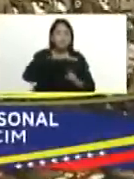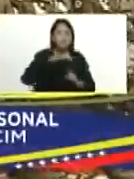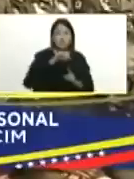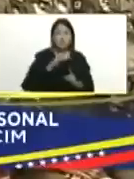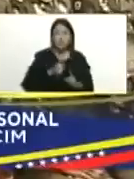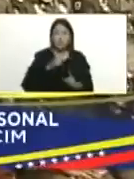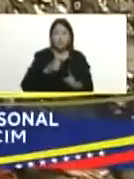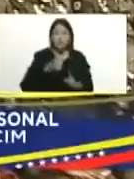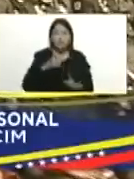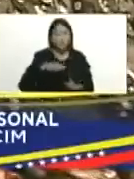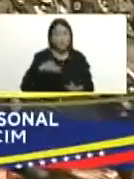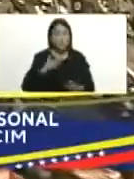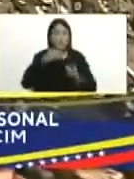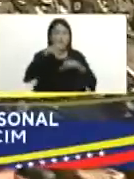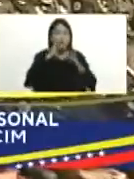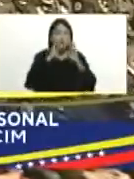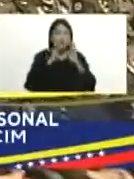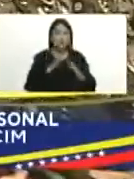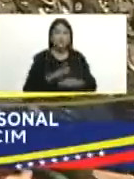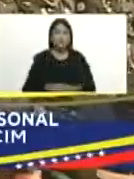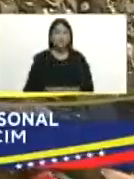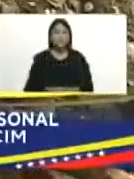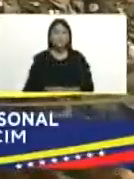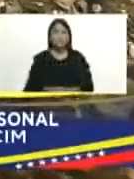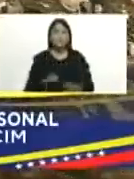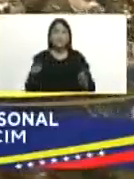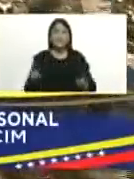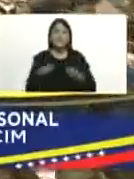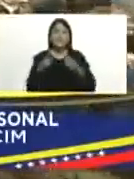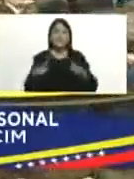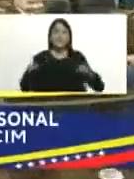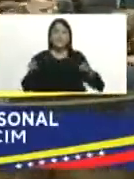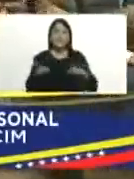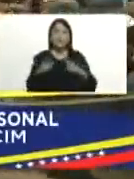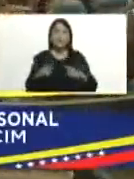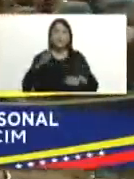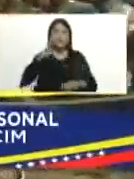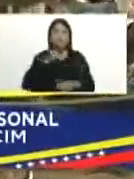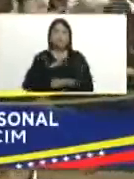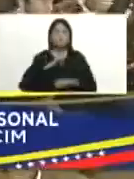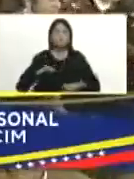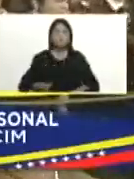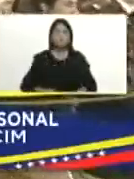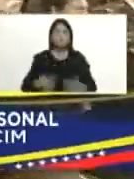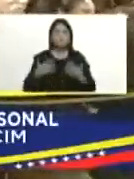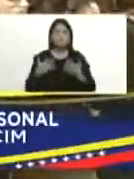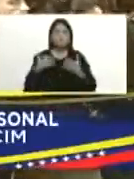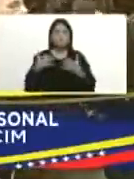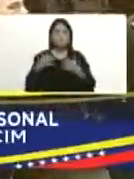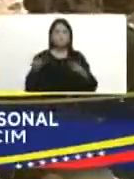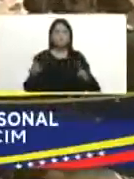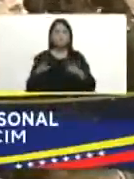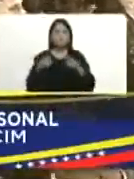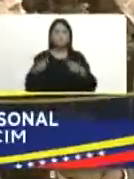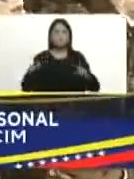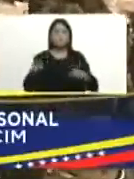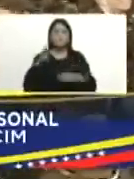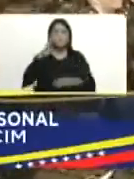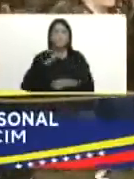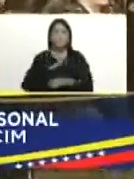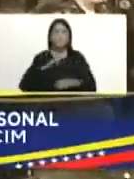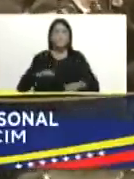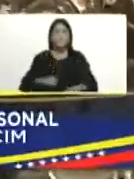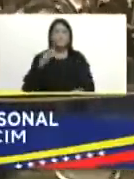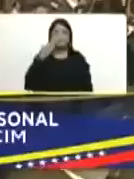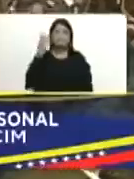que se presenten. Himno de la Guardia de Honor Presidencial, interpretado por todo el personal asistente